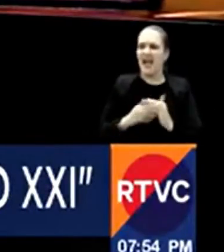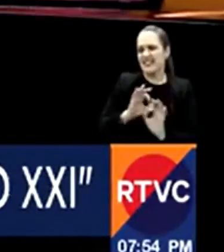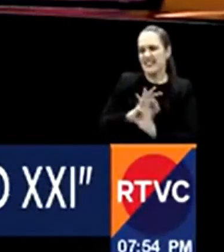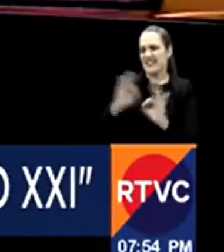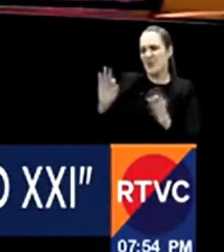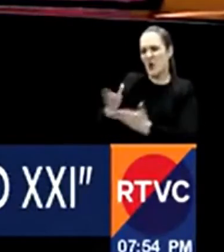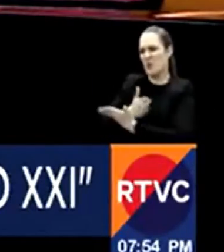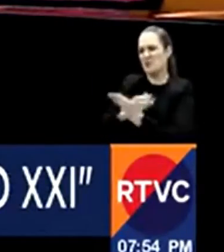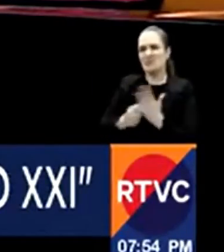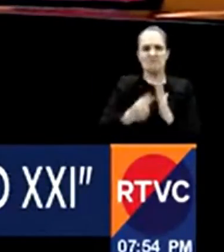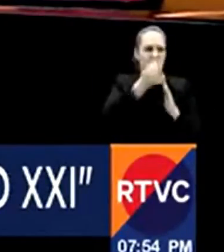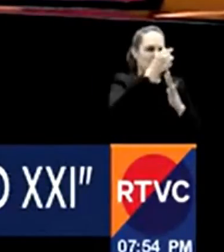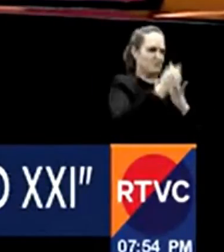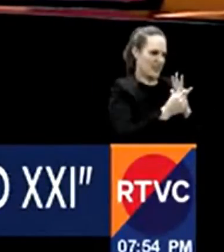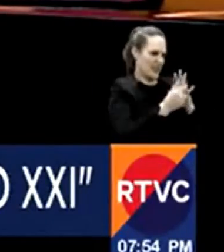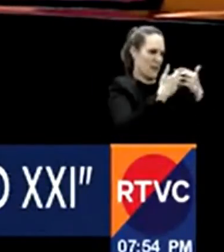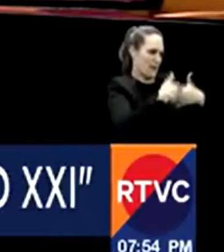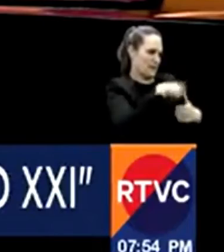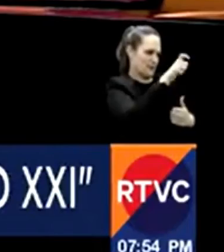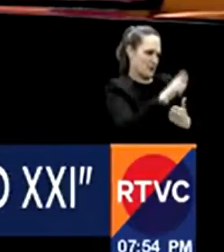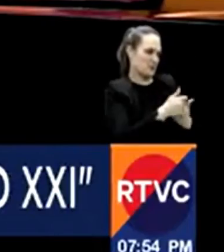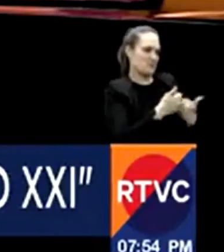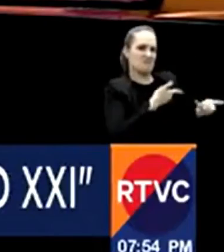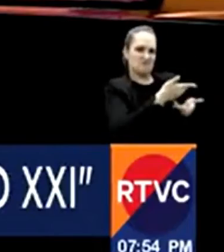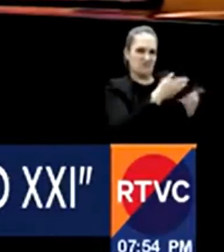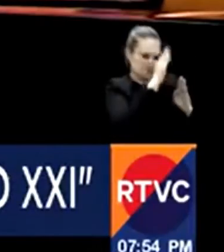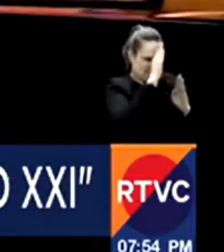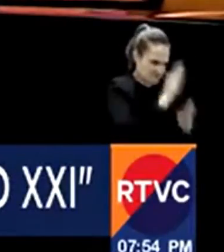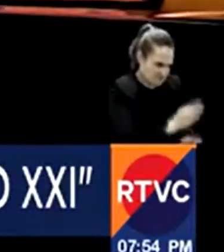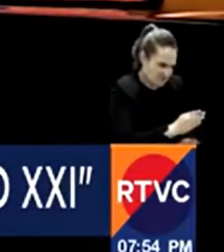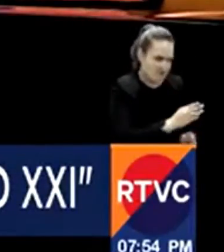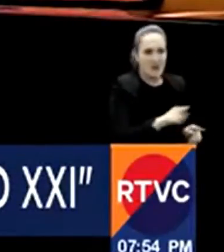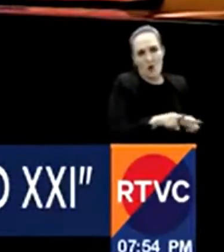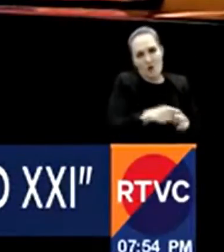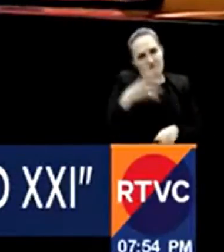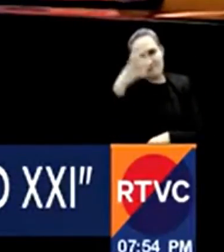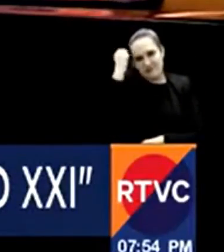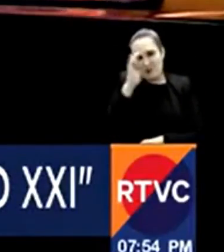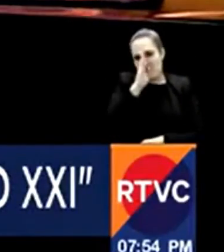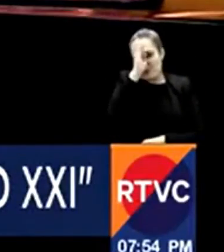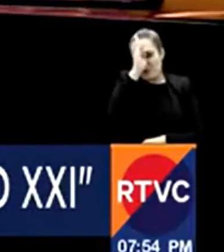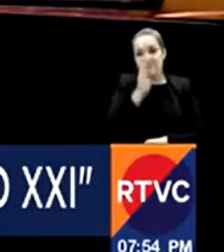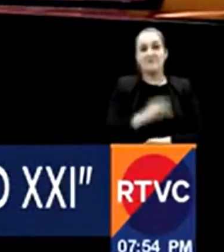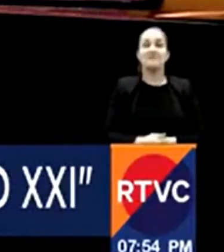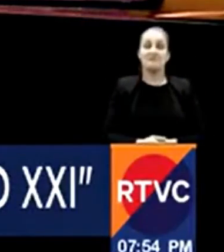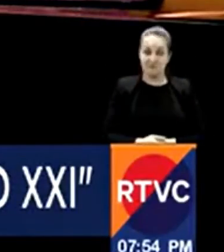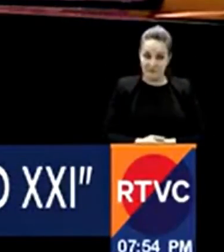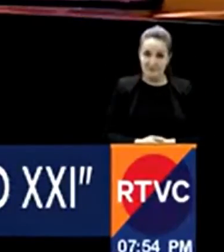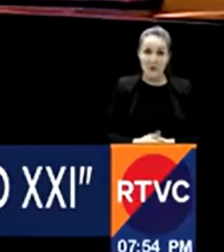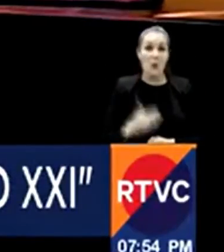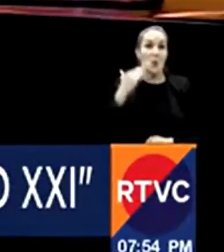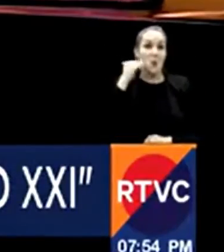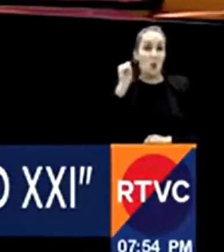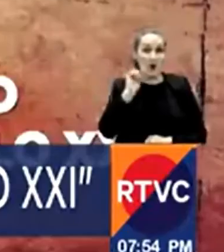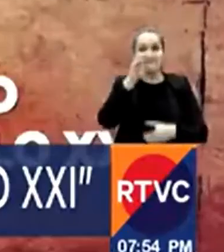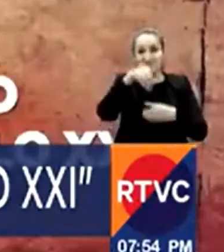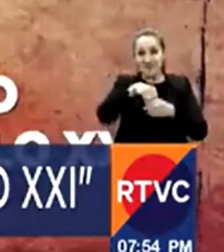según lo que tocaba en esa época, se dedicó por completo a su marido y a su casa. Capítulo 1. La mujer y la